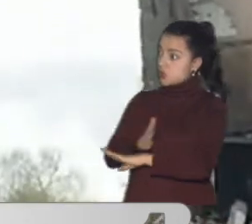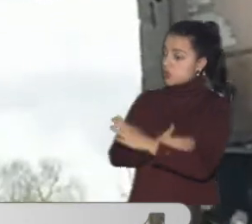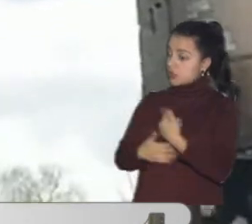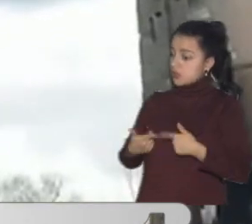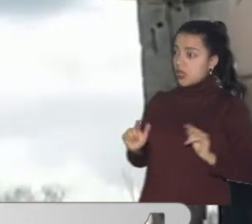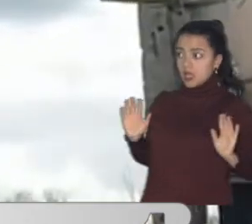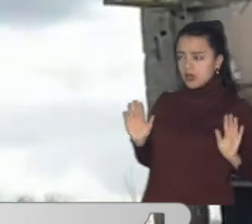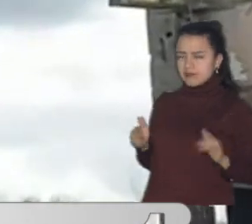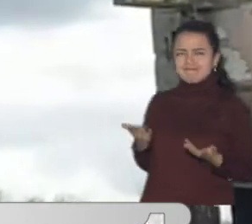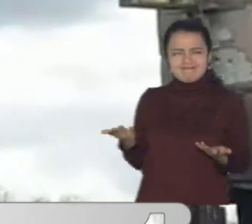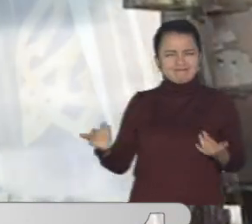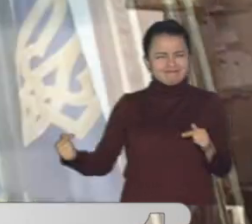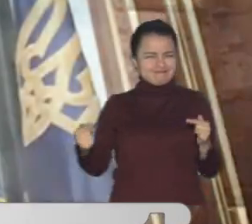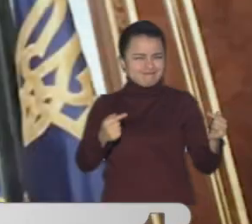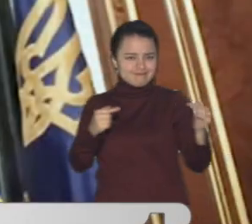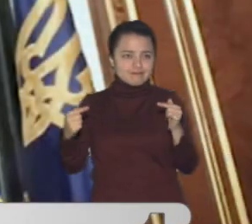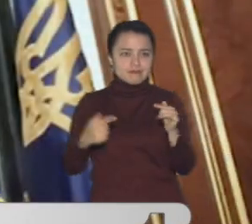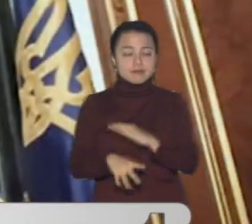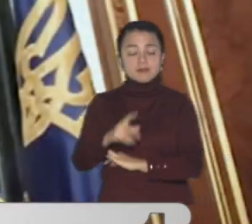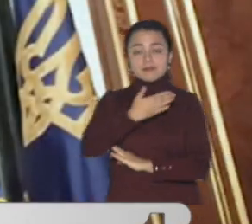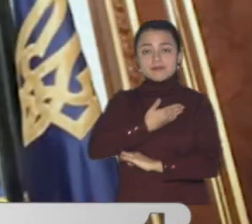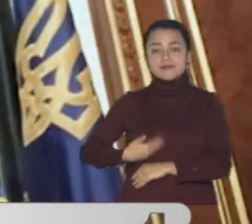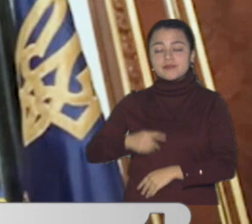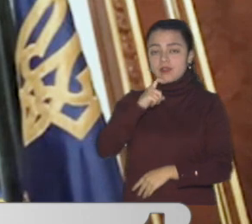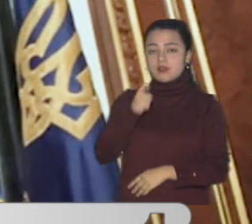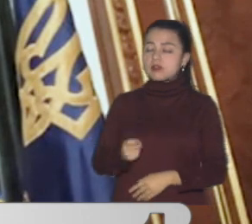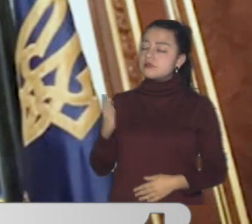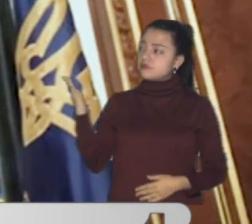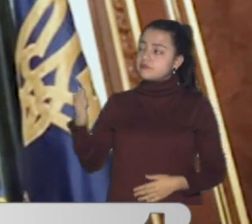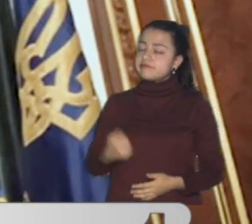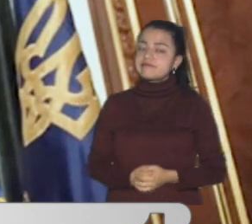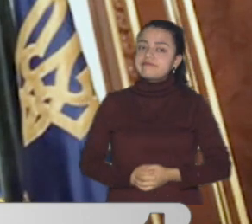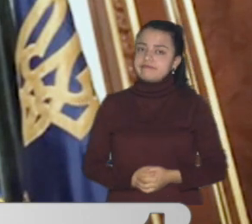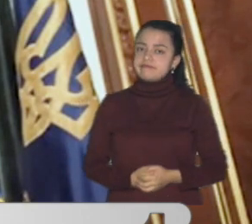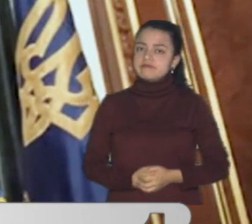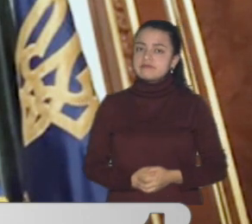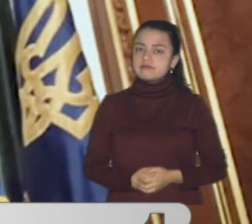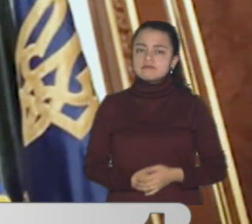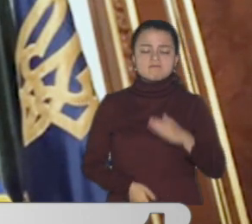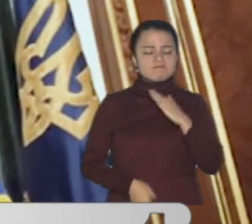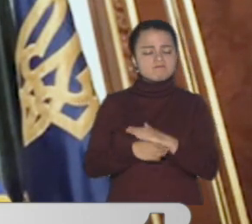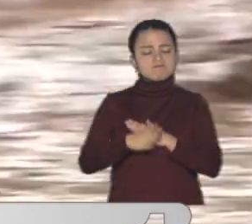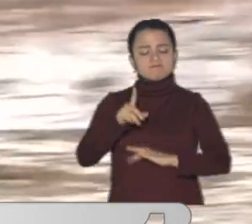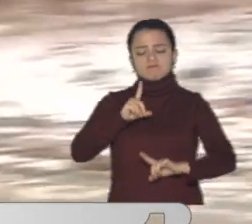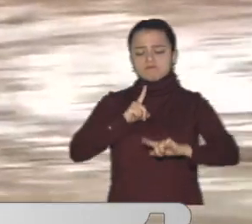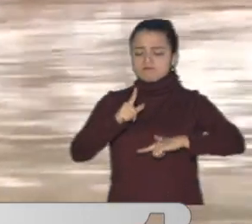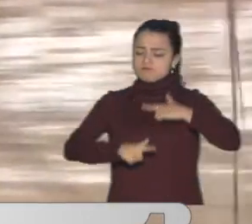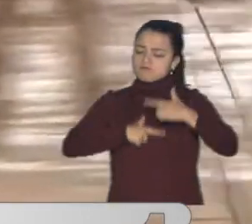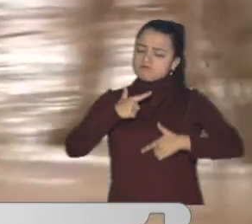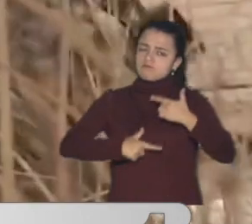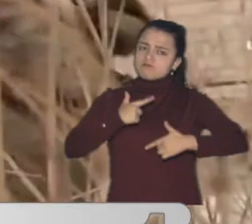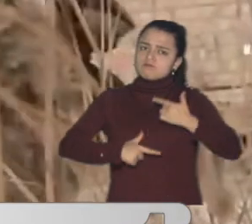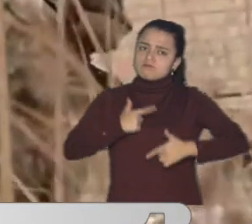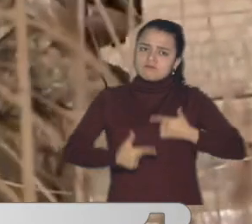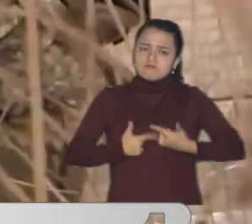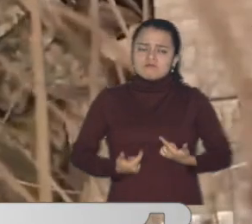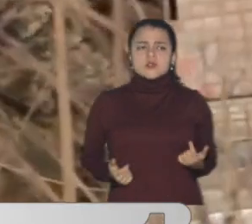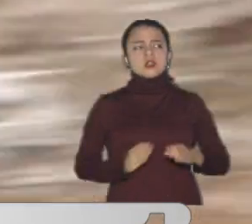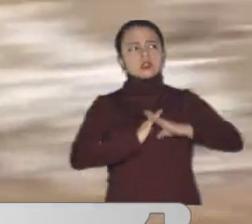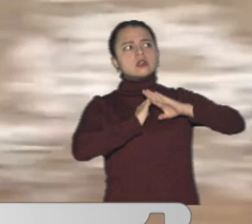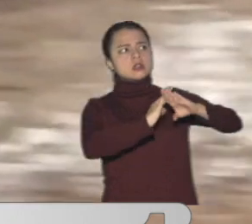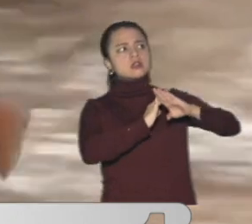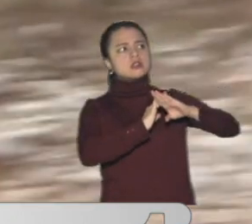completo. Por su parte, el presidente ucraniano Volodymyr Zelensky reiteró que no se rendirá a Rusia y aseguró que las tropas de su país están